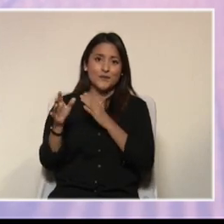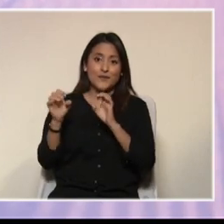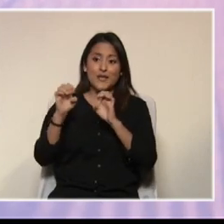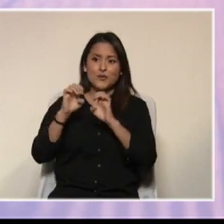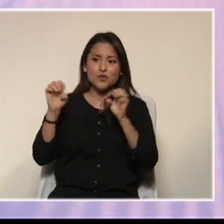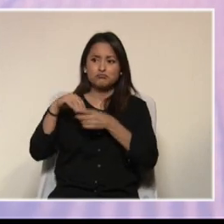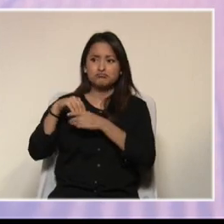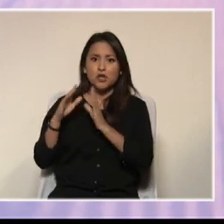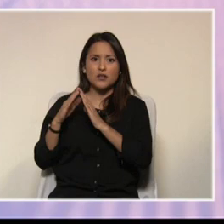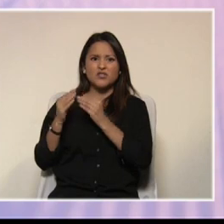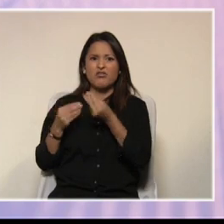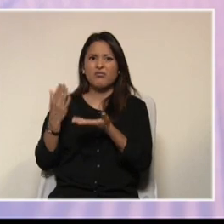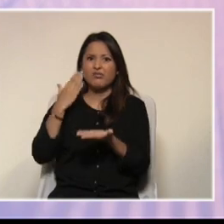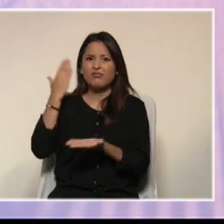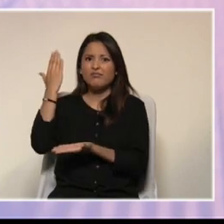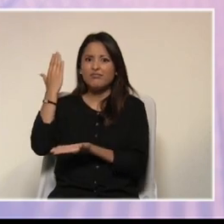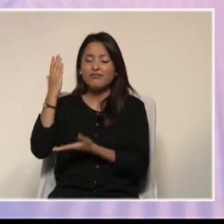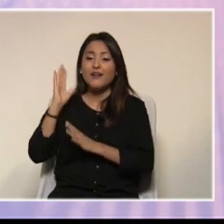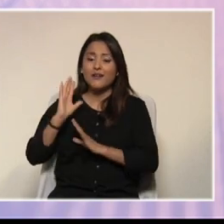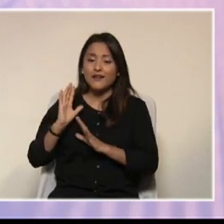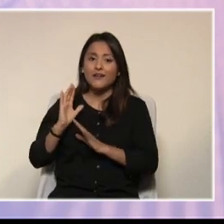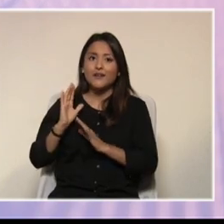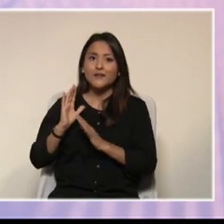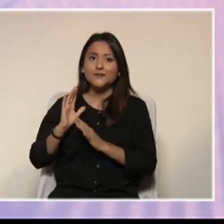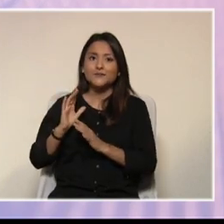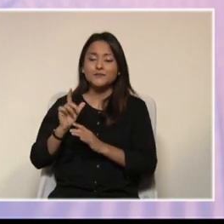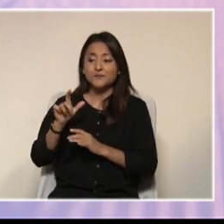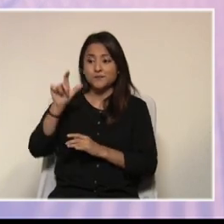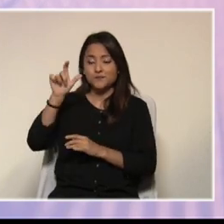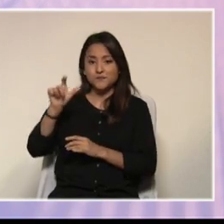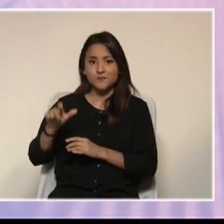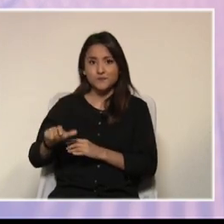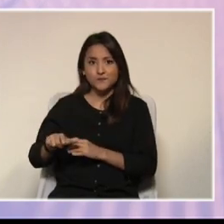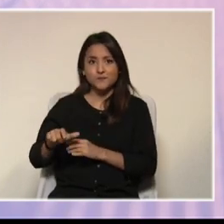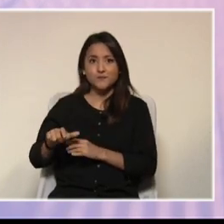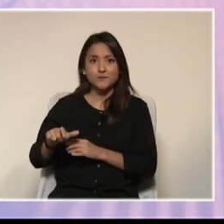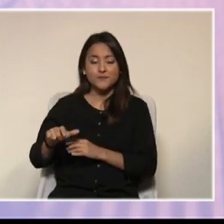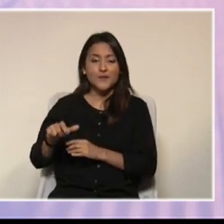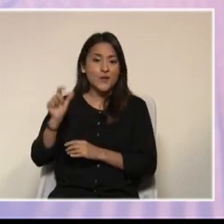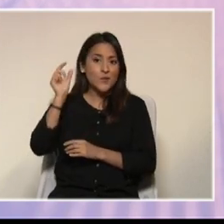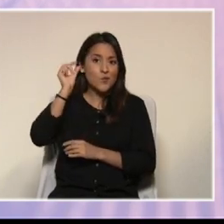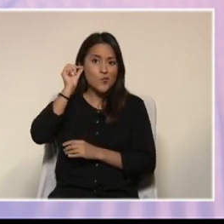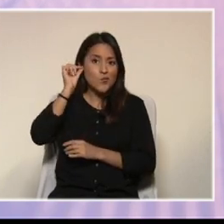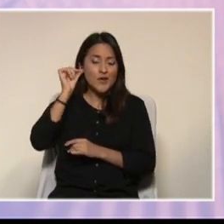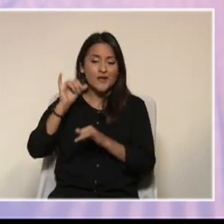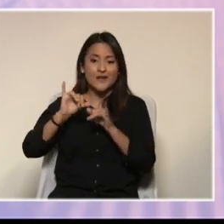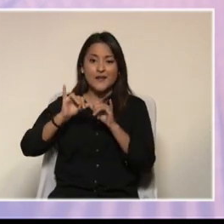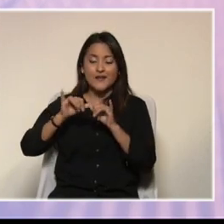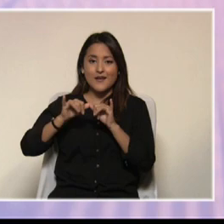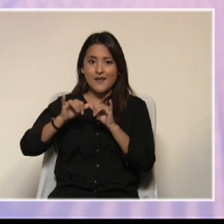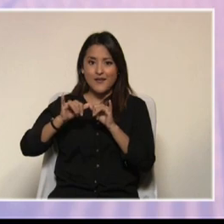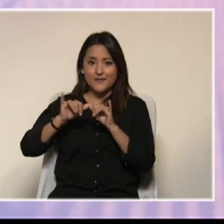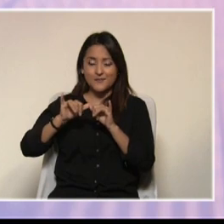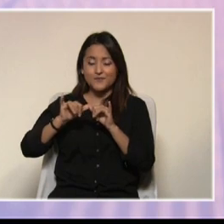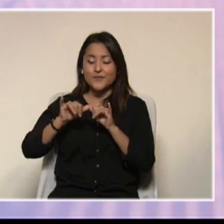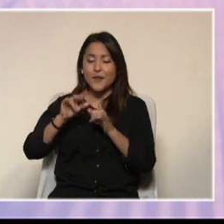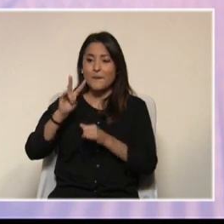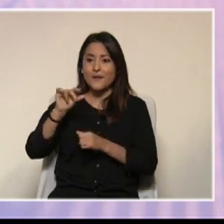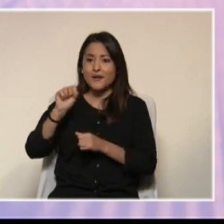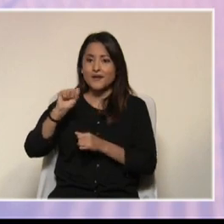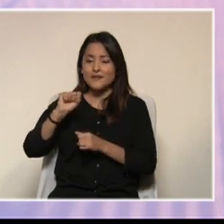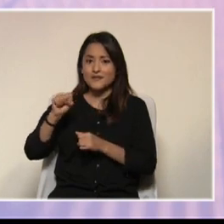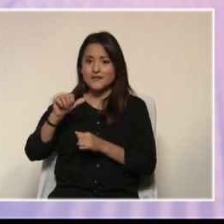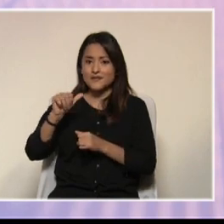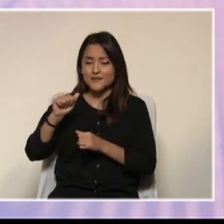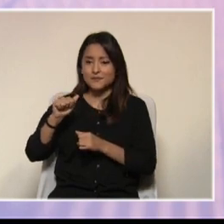a distancia. Esta vez lo vamos a escuchar de parte de la ingeniera Vanessa Prieto, presidenta de